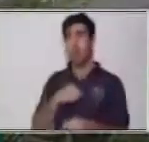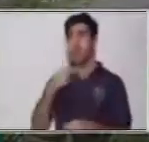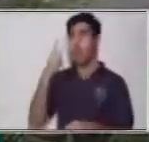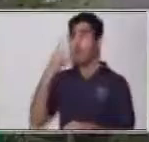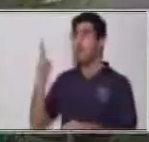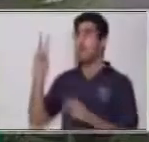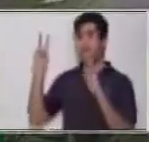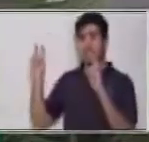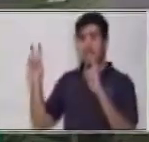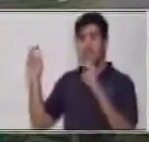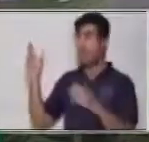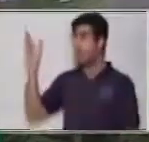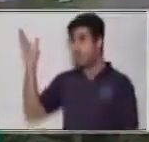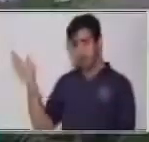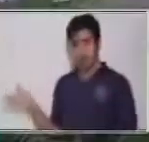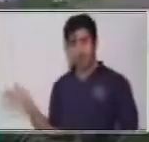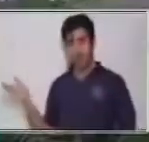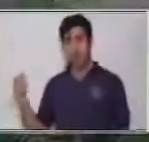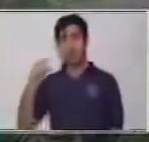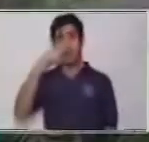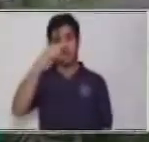la clase de los tipos de texto.